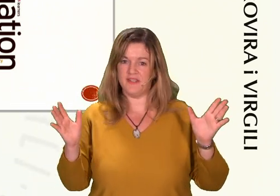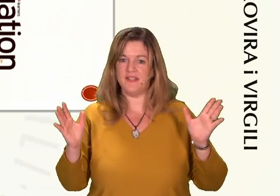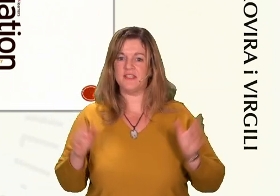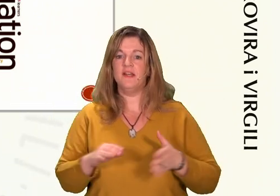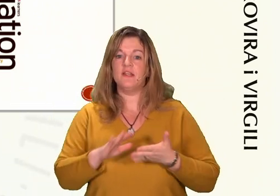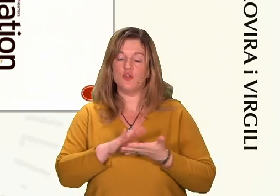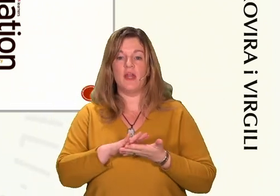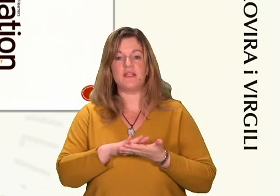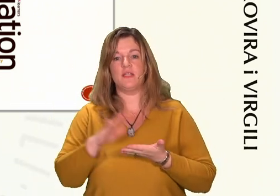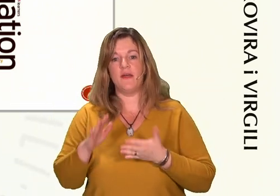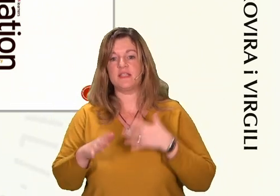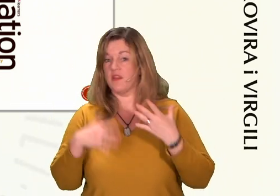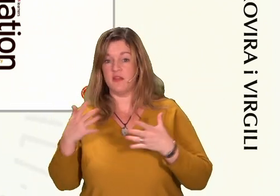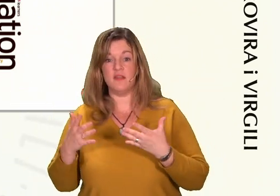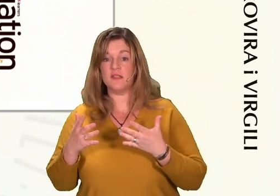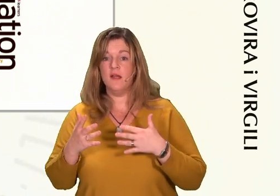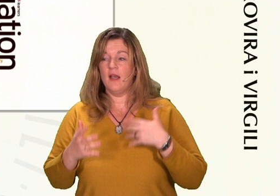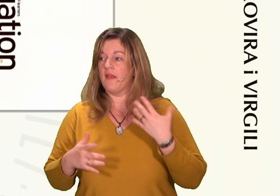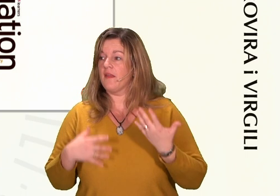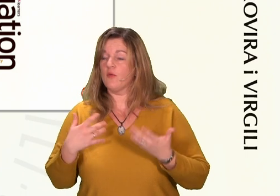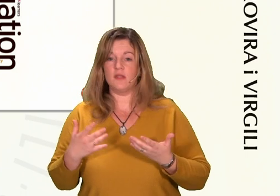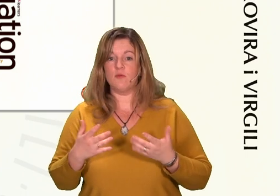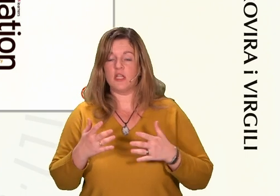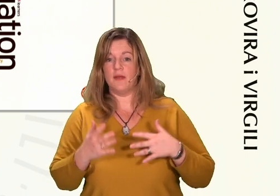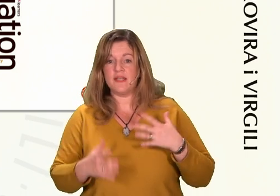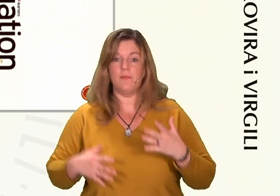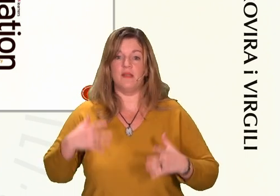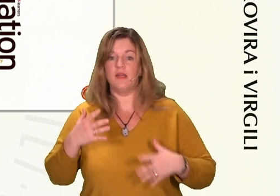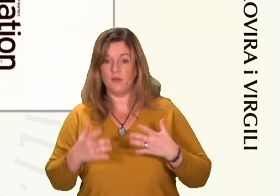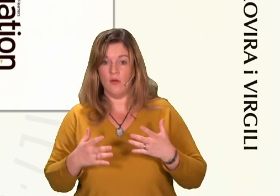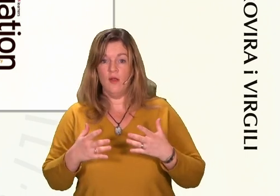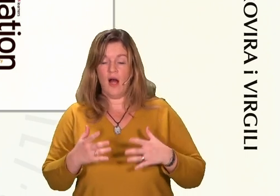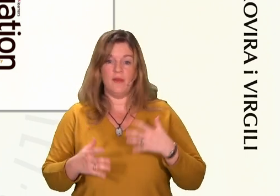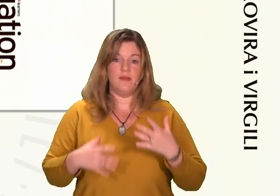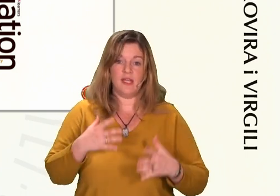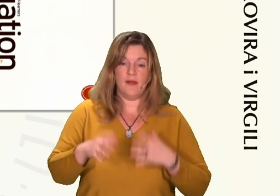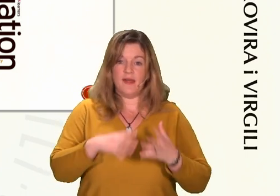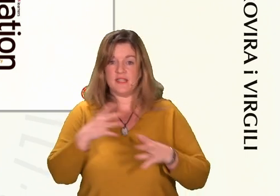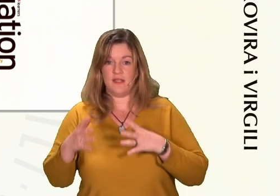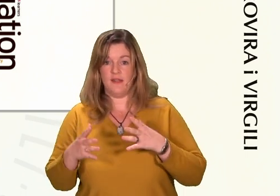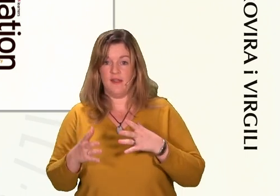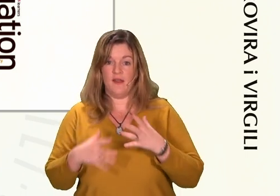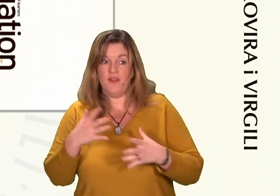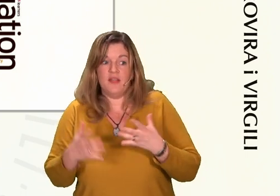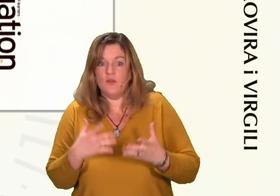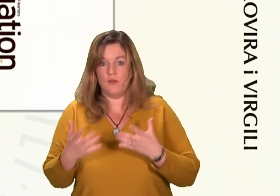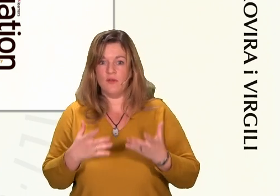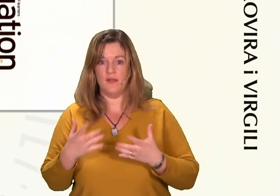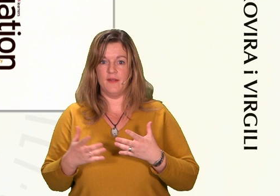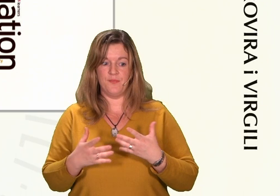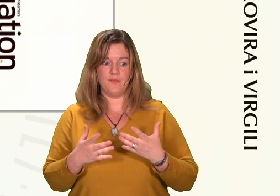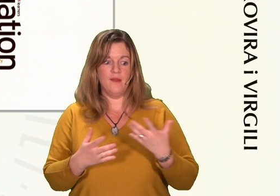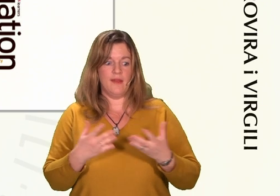serán tantas y son además actividades sencillas. La idea y el objetivo es que vayáis aprendiendo a medida que vayáis haciendo,